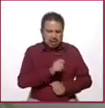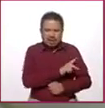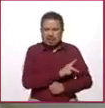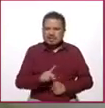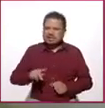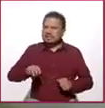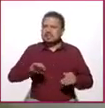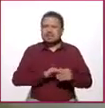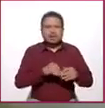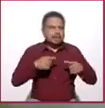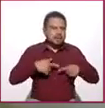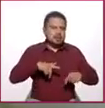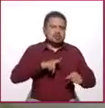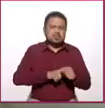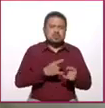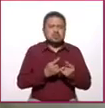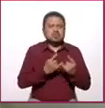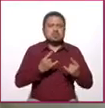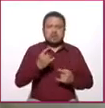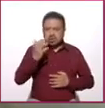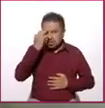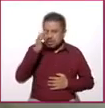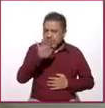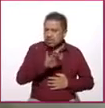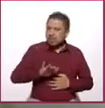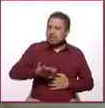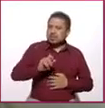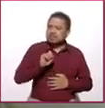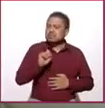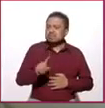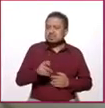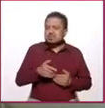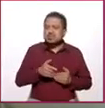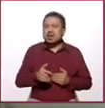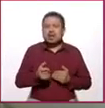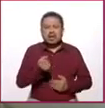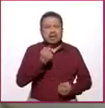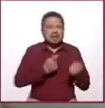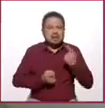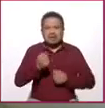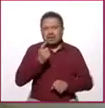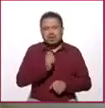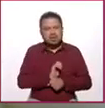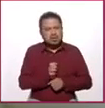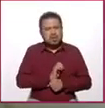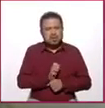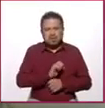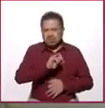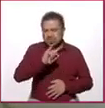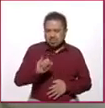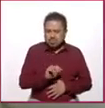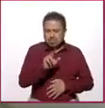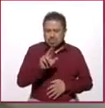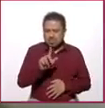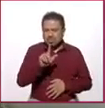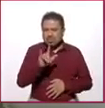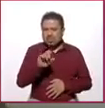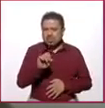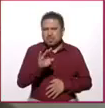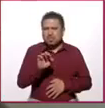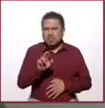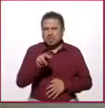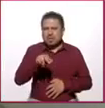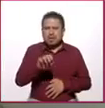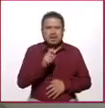casi todos los personajes históricos que conocemos, pero a la vez por algunos de las novelas de Julio Verne, por ejemplo. Esta es